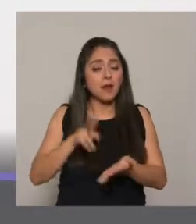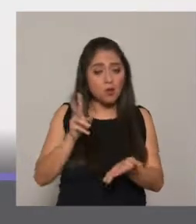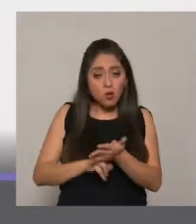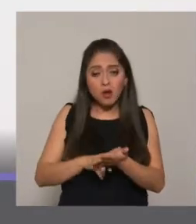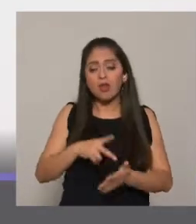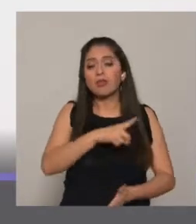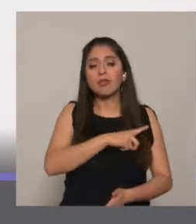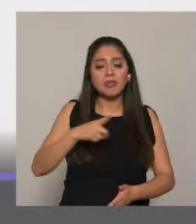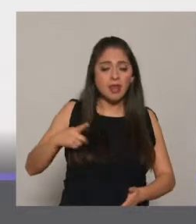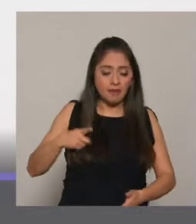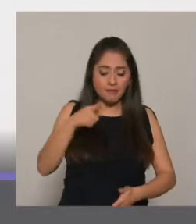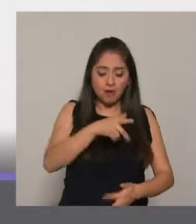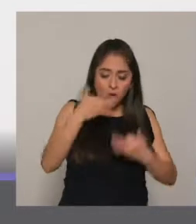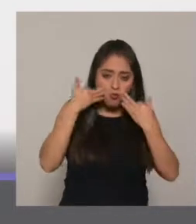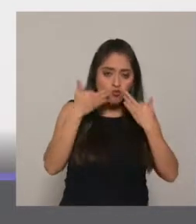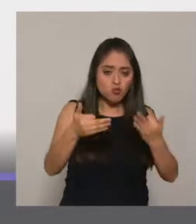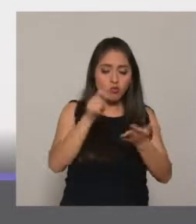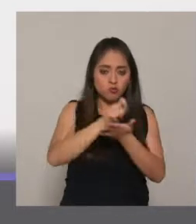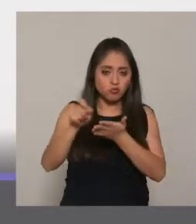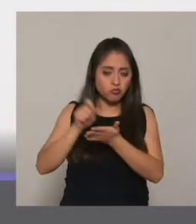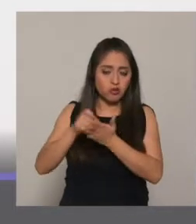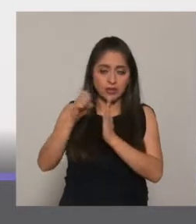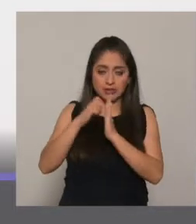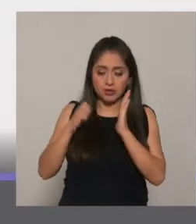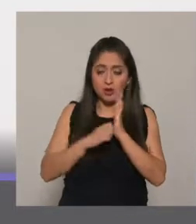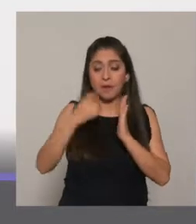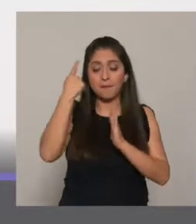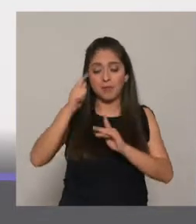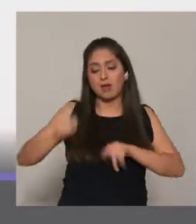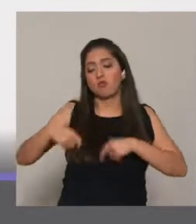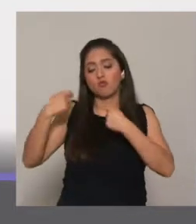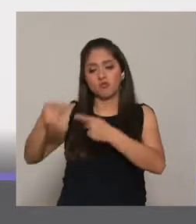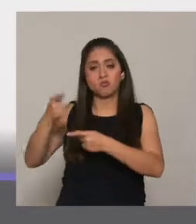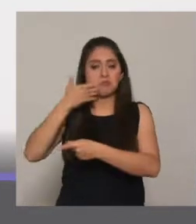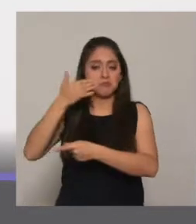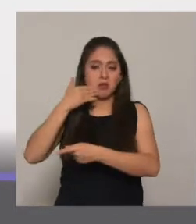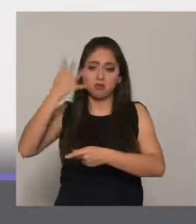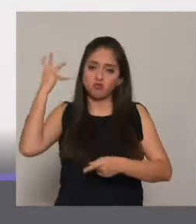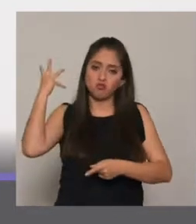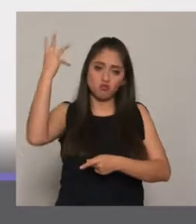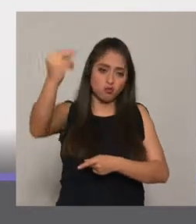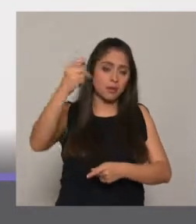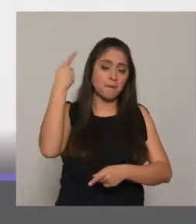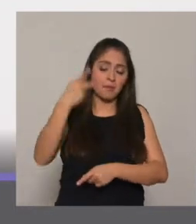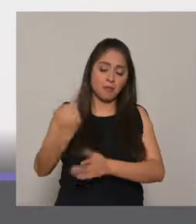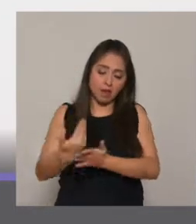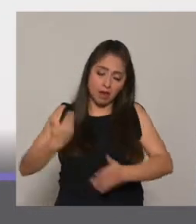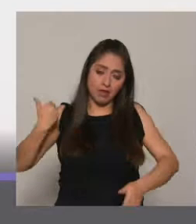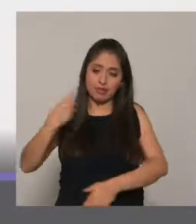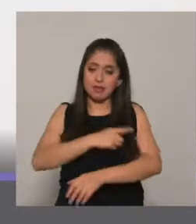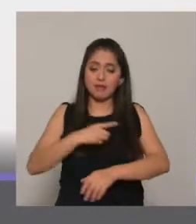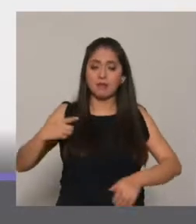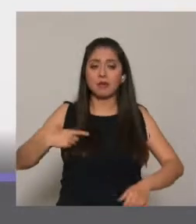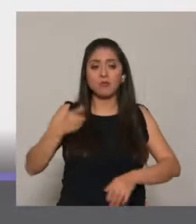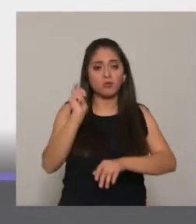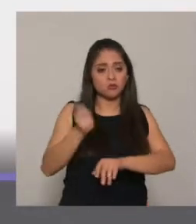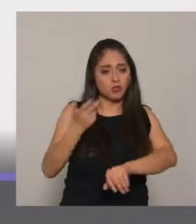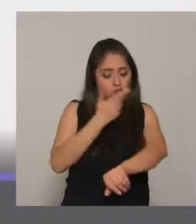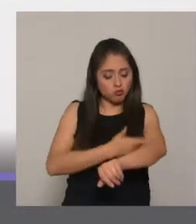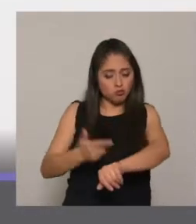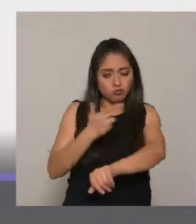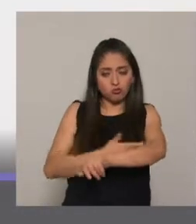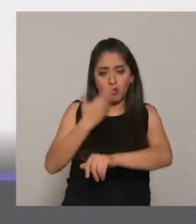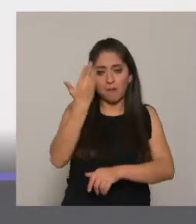debe de constar en escritura pública para darle certeza jurídica, con todos los requisitos previos que debemos de solicitar para